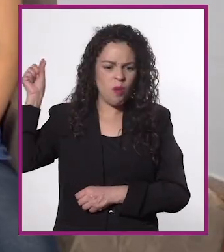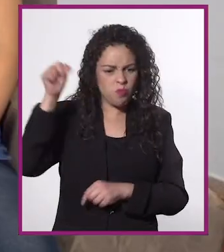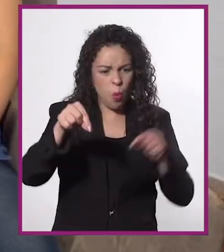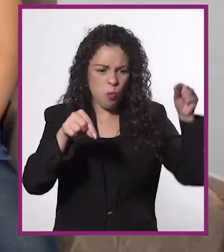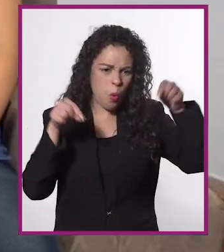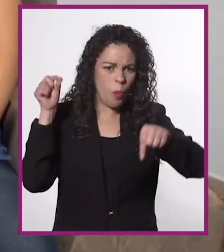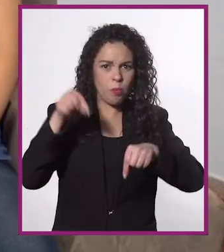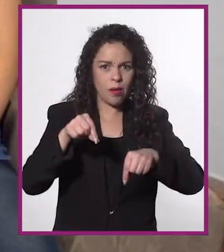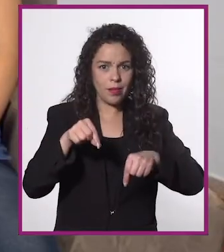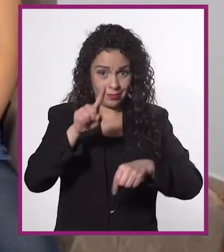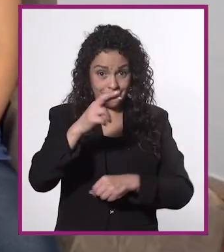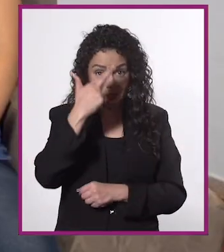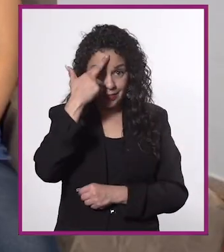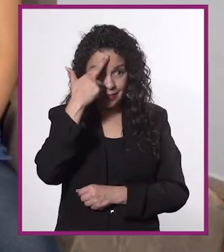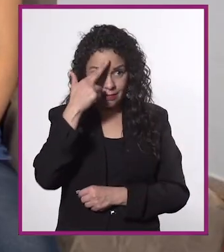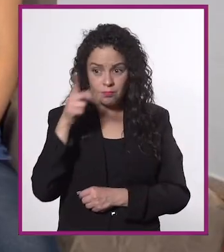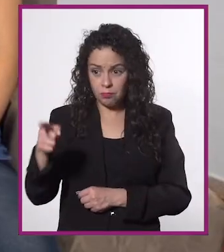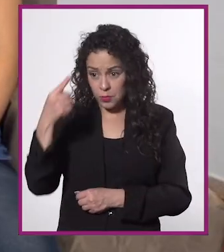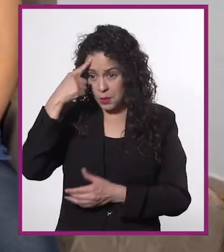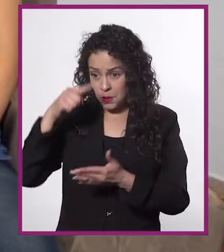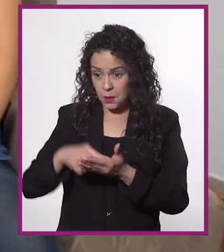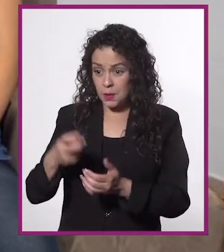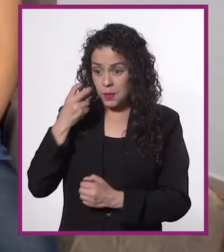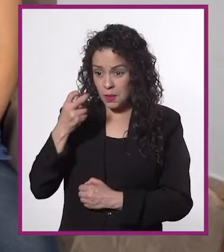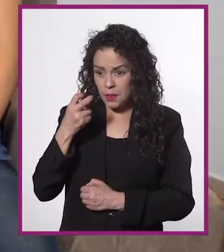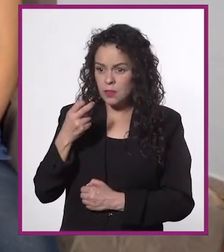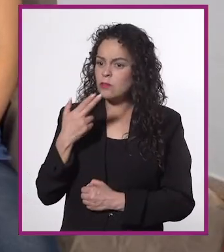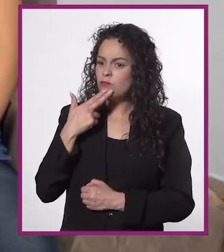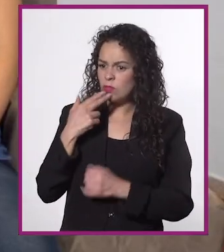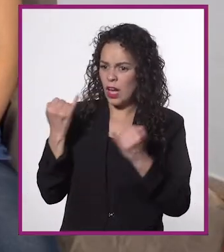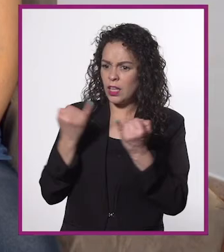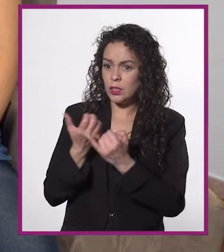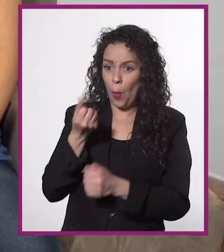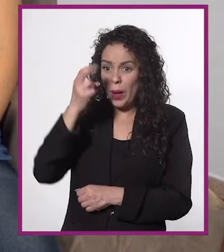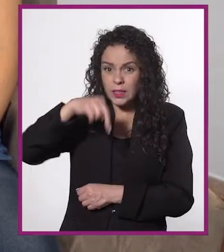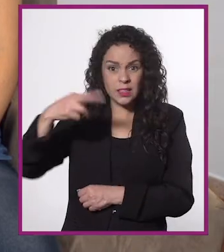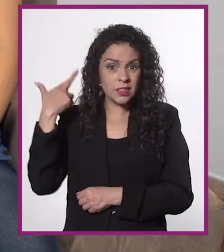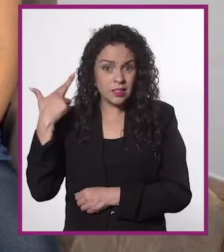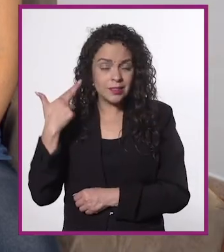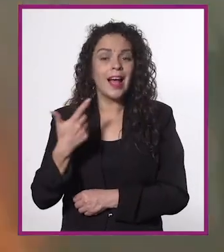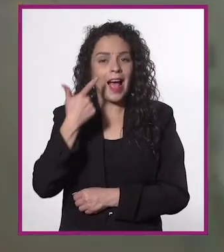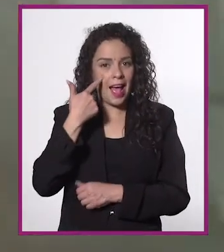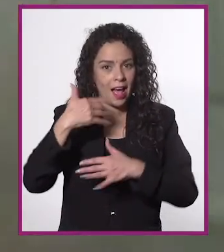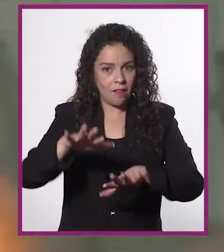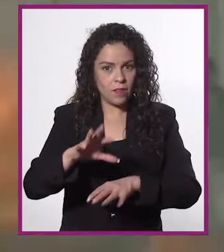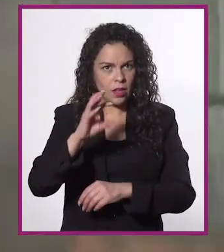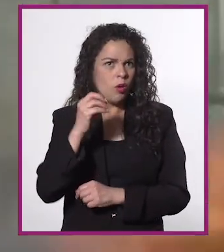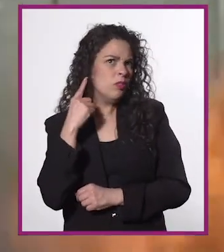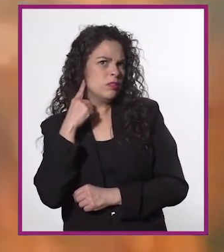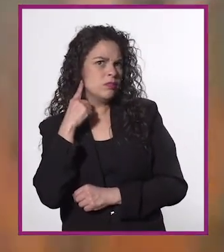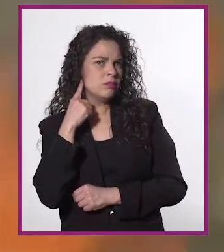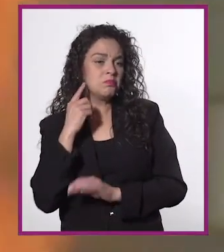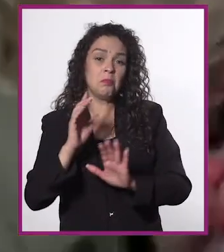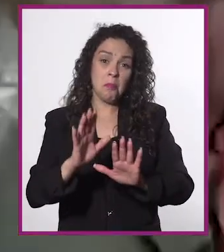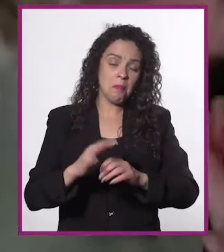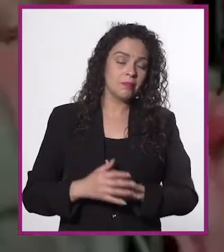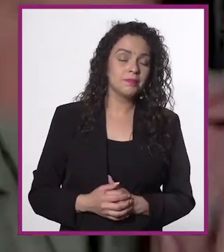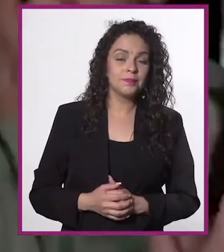¿Creen que esa escena funcionaría igual sin sonido? Vamos a verlo. ¿O escucharlo?